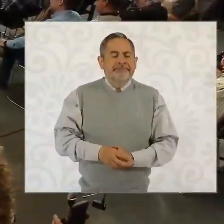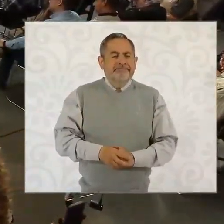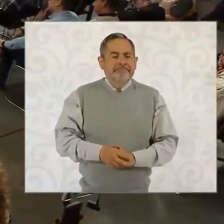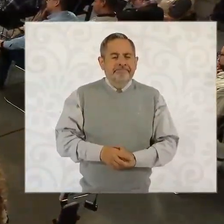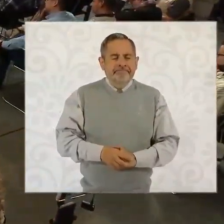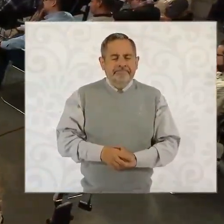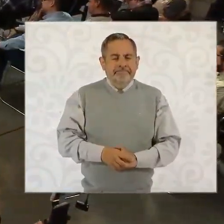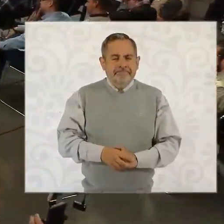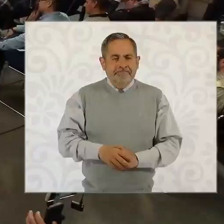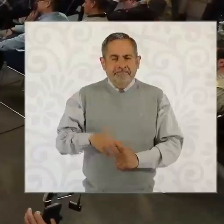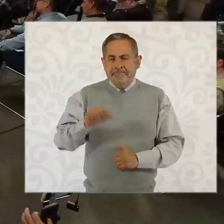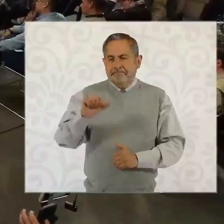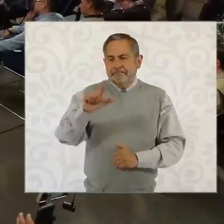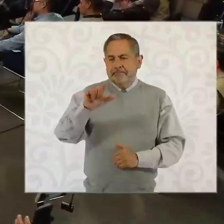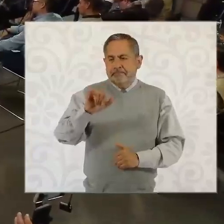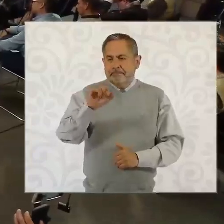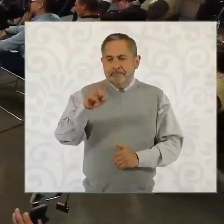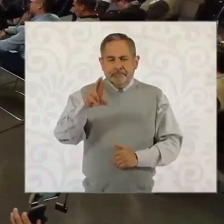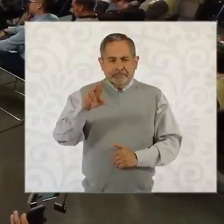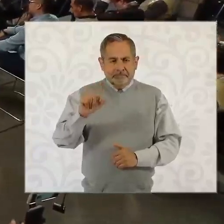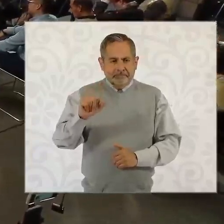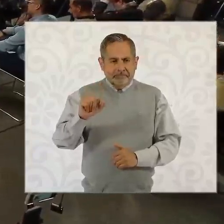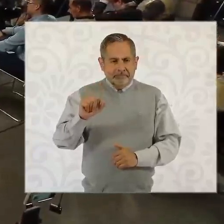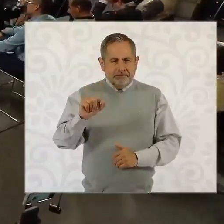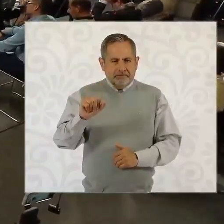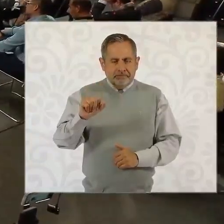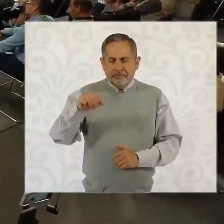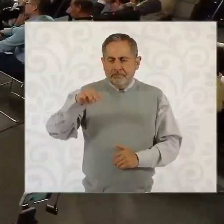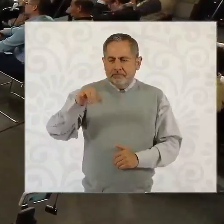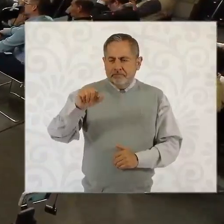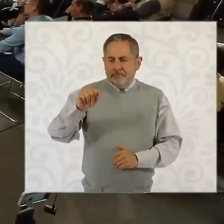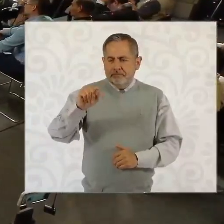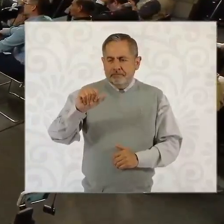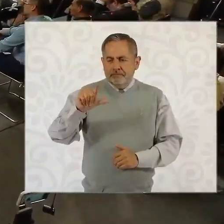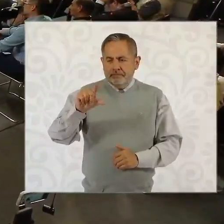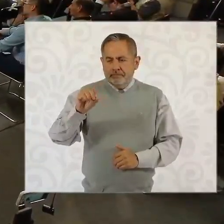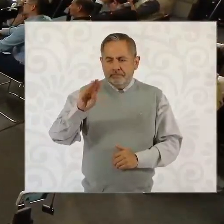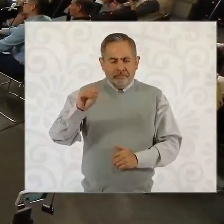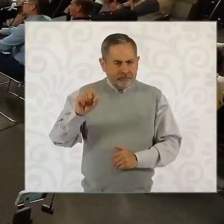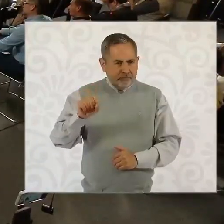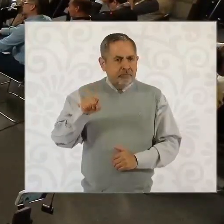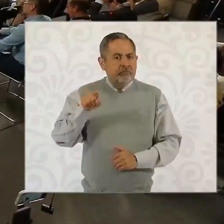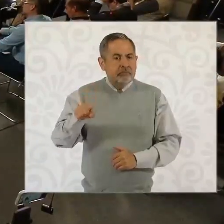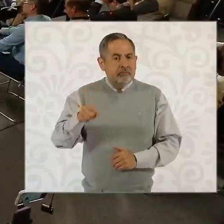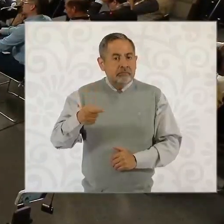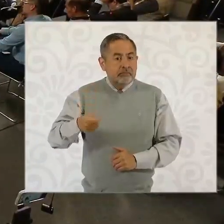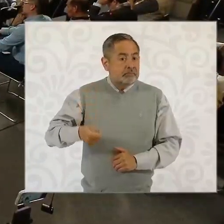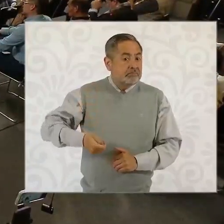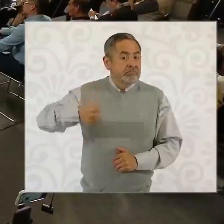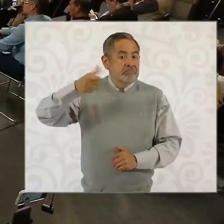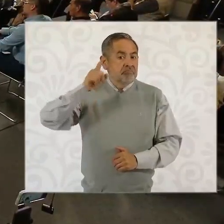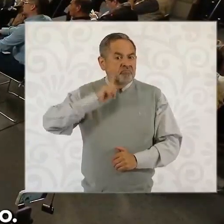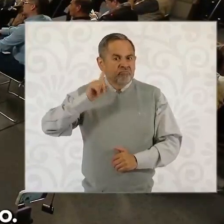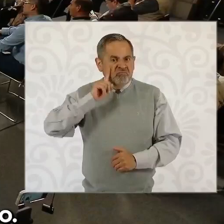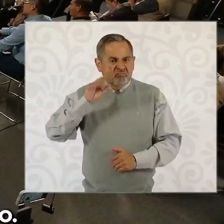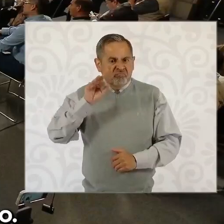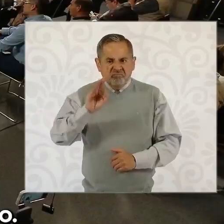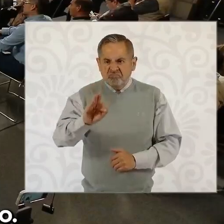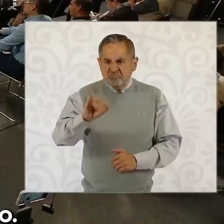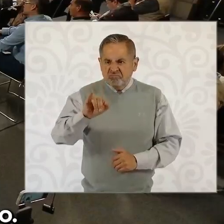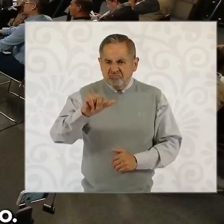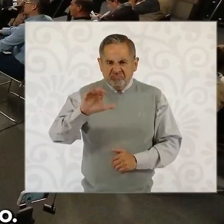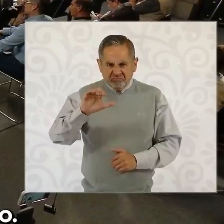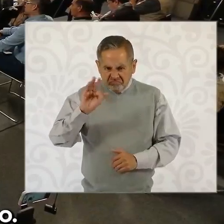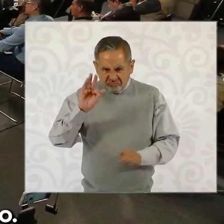Podríamos decir que Alejandra Haydar Matalobos, además de ser la primera física mexicana, fue de